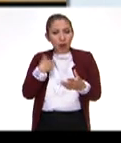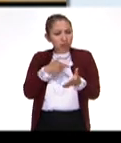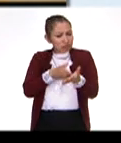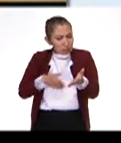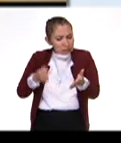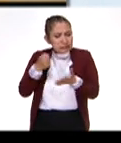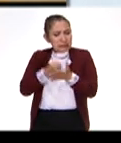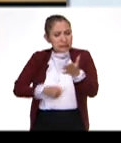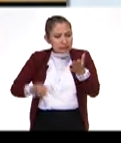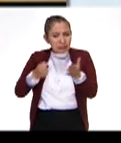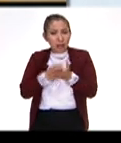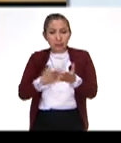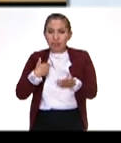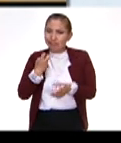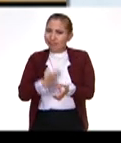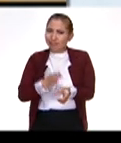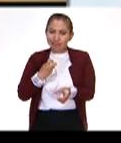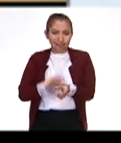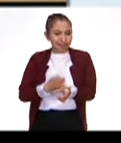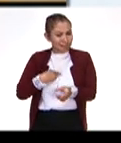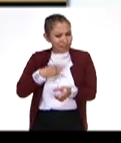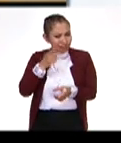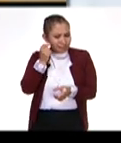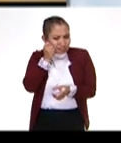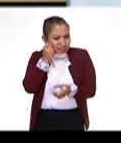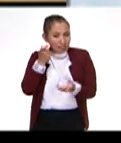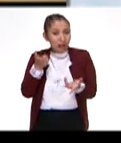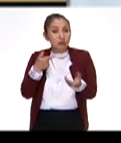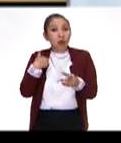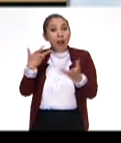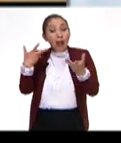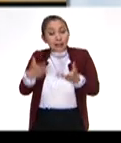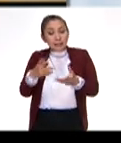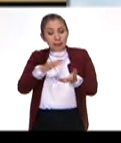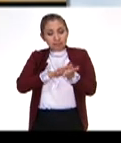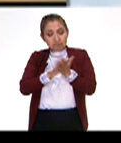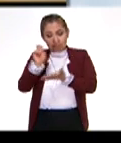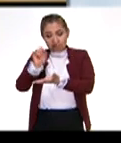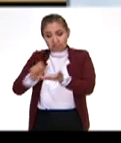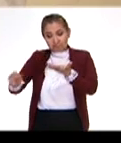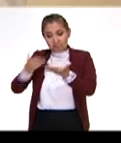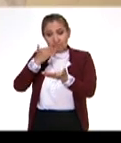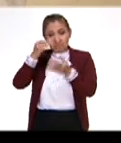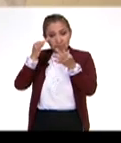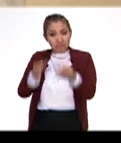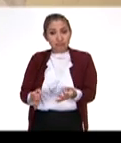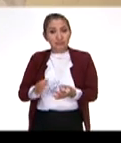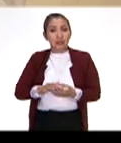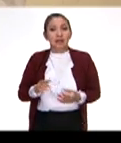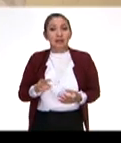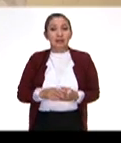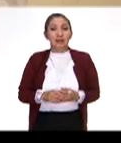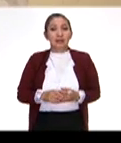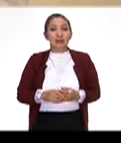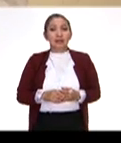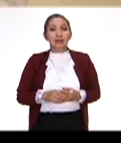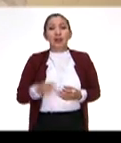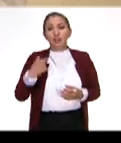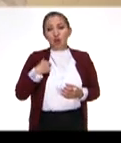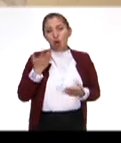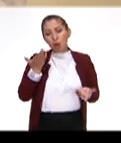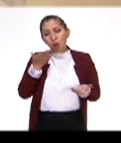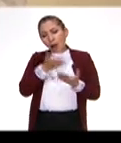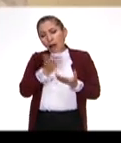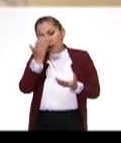insistiendo, siendo terco, logré construir mis primeros textos. Hubo luego amigos a los que